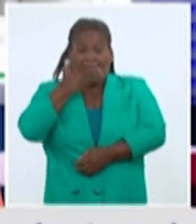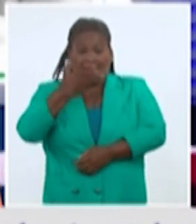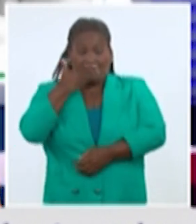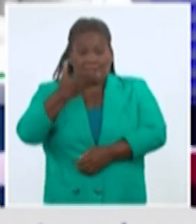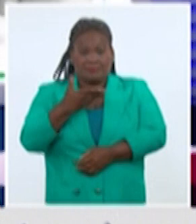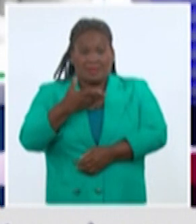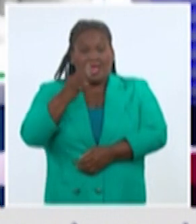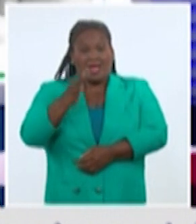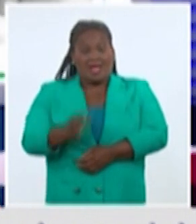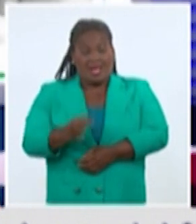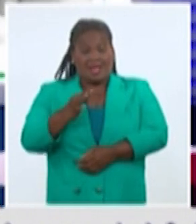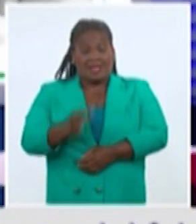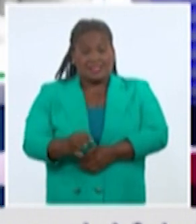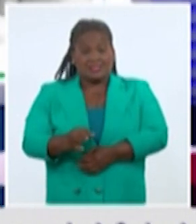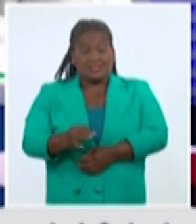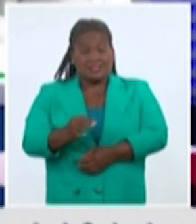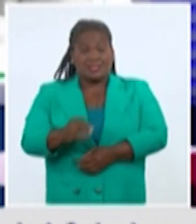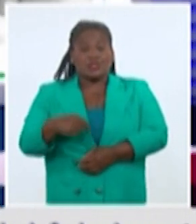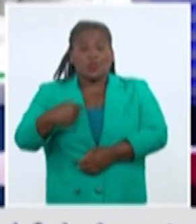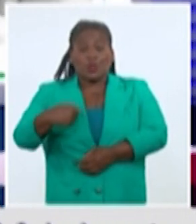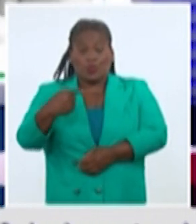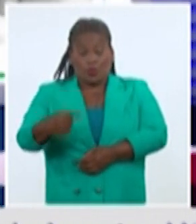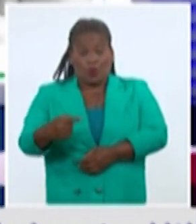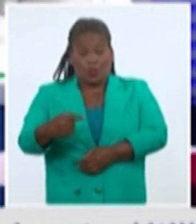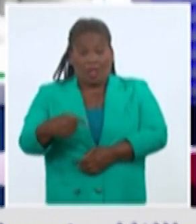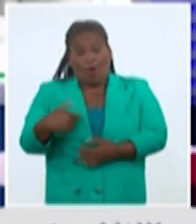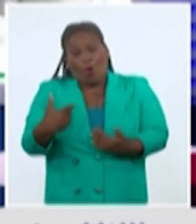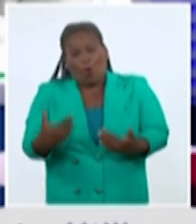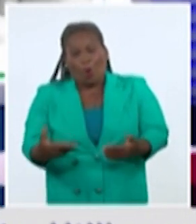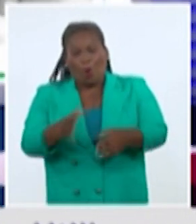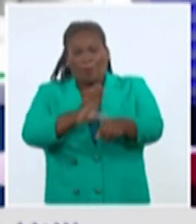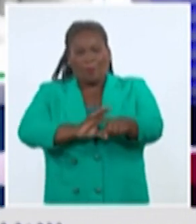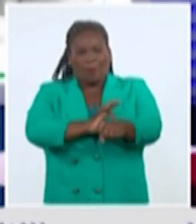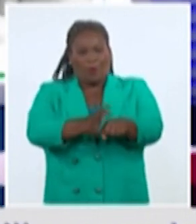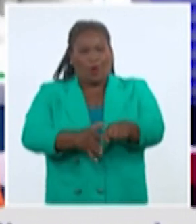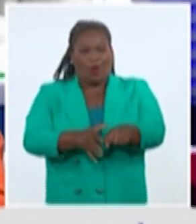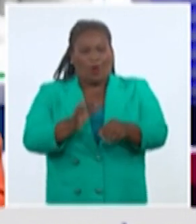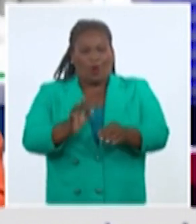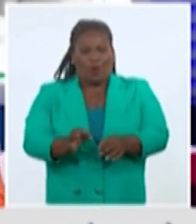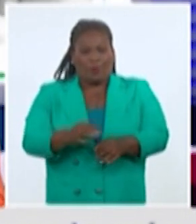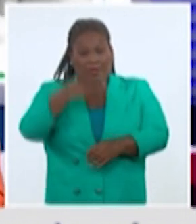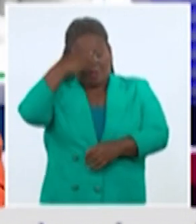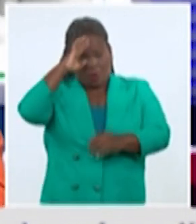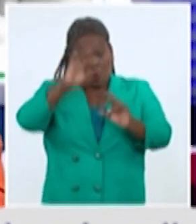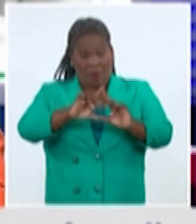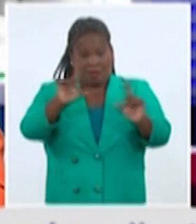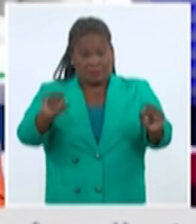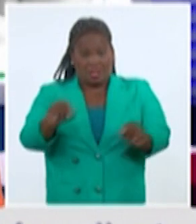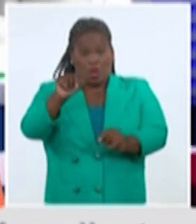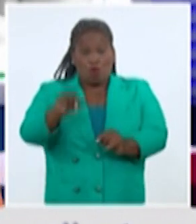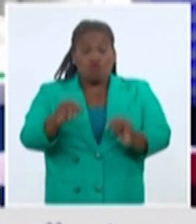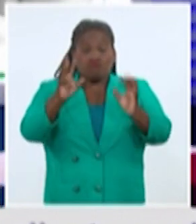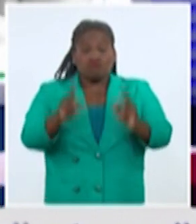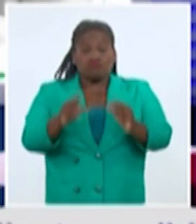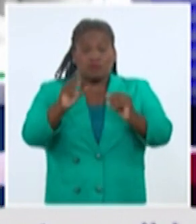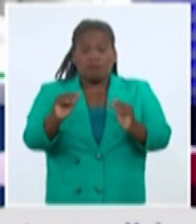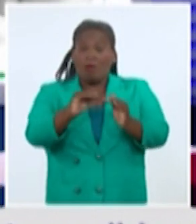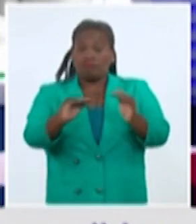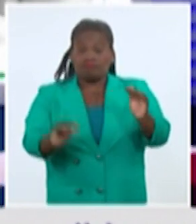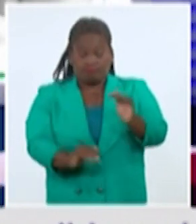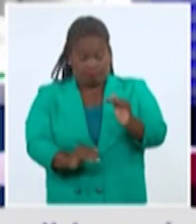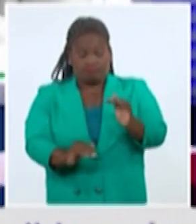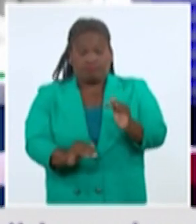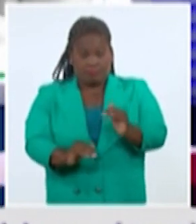del Ministerio de Salud Pública sobre el comportamiento de la COVID-19 en la nación, hoy con la cifra más baja en los últimos